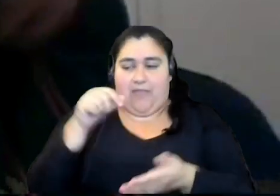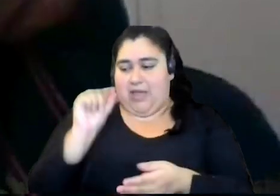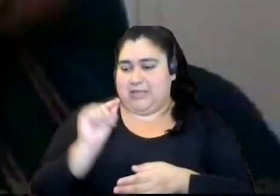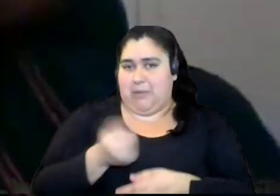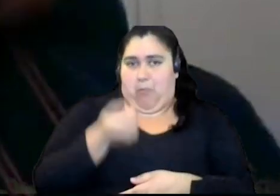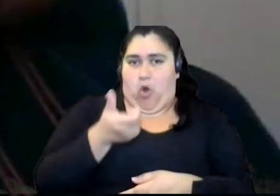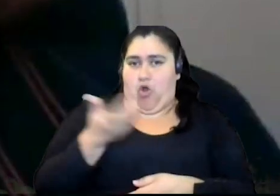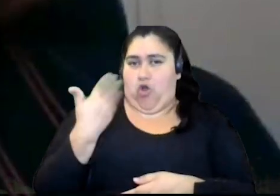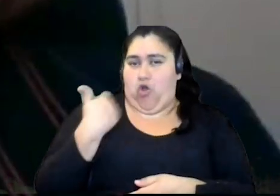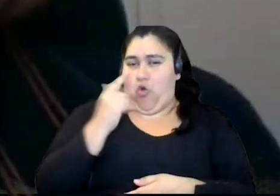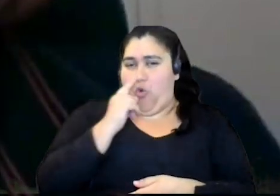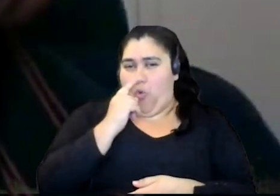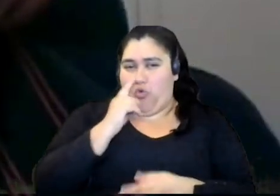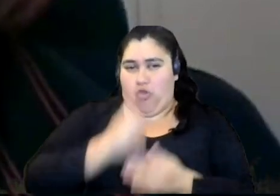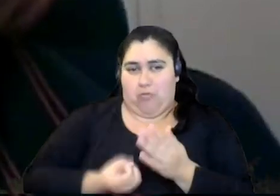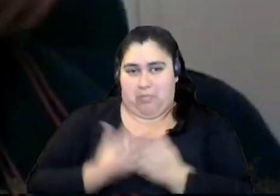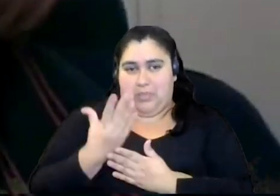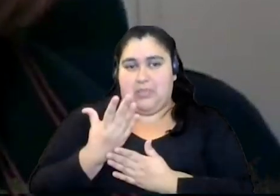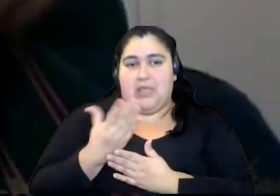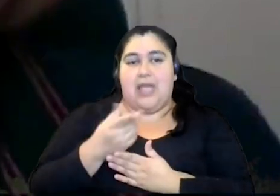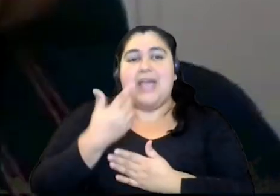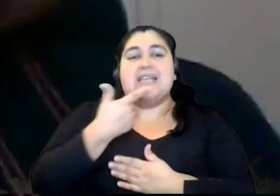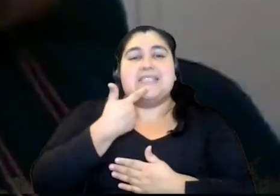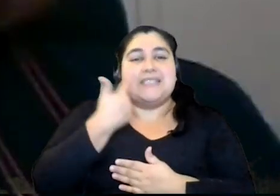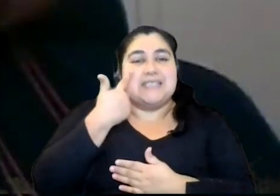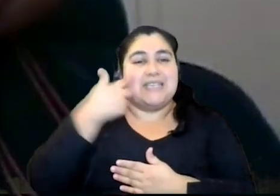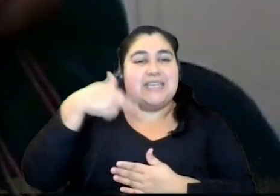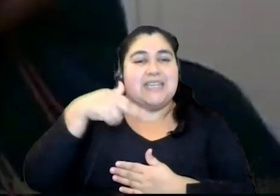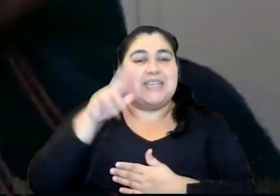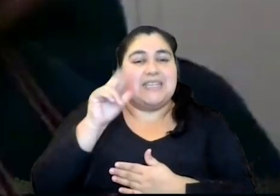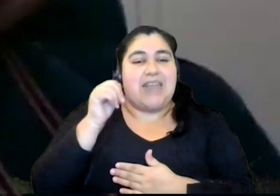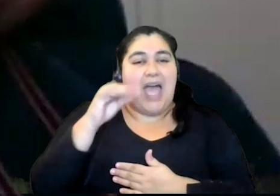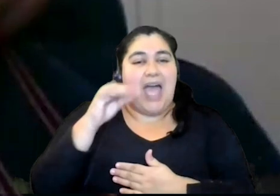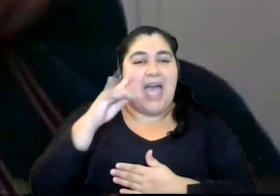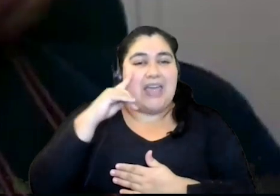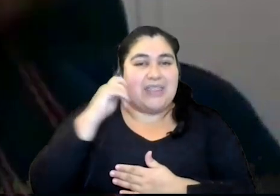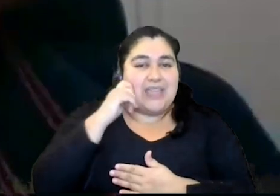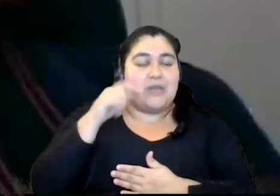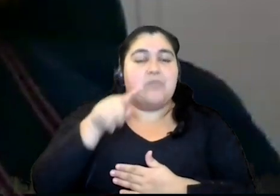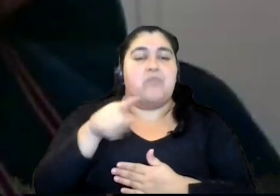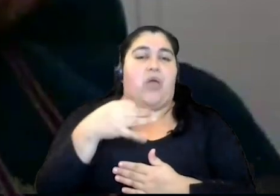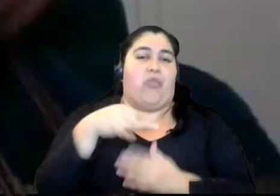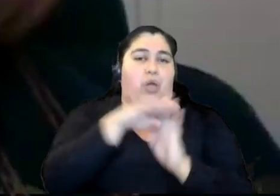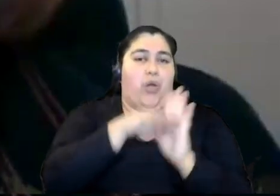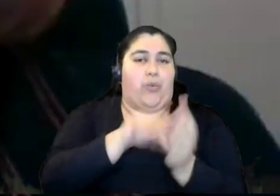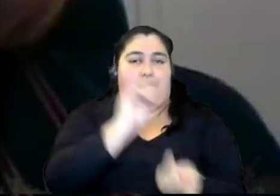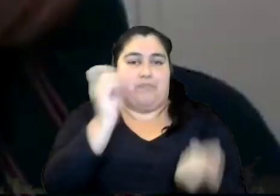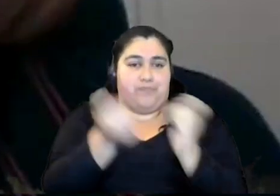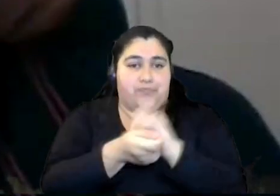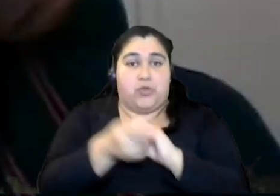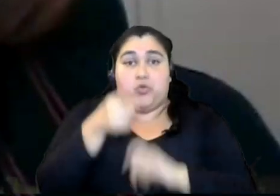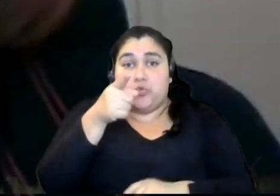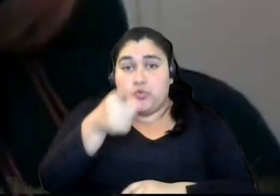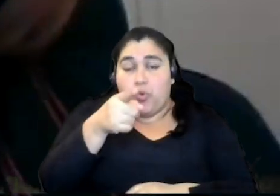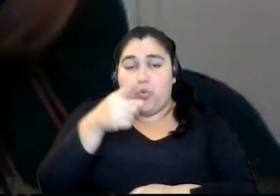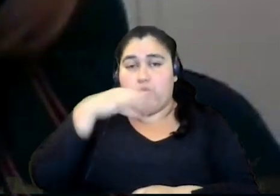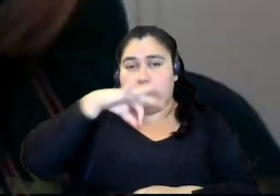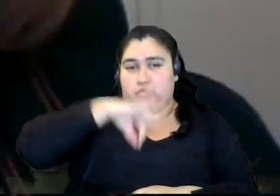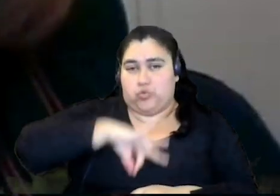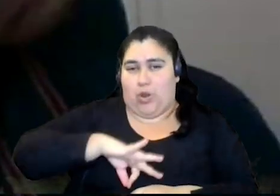en junio, van a tener que modificar el CIRADIG, para lo cual vos vas a pagar con tu liquidación